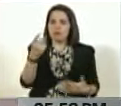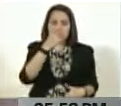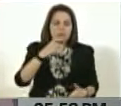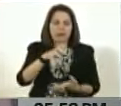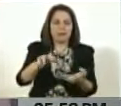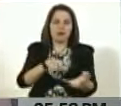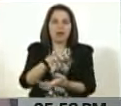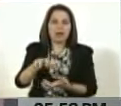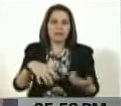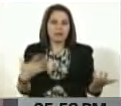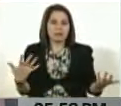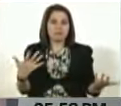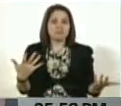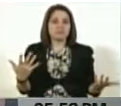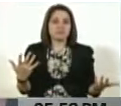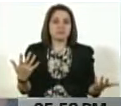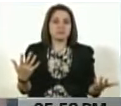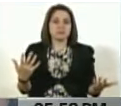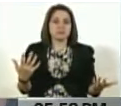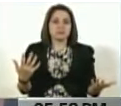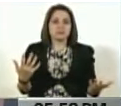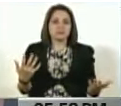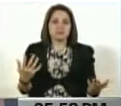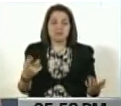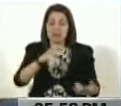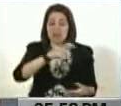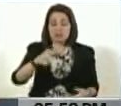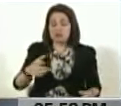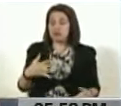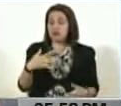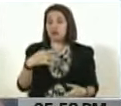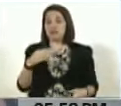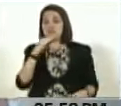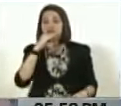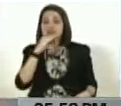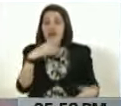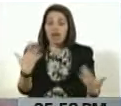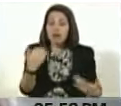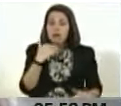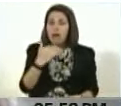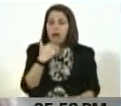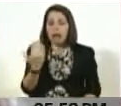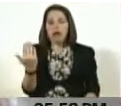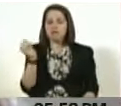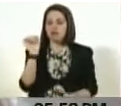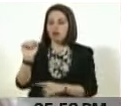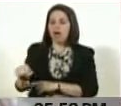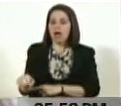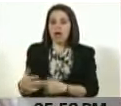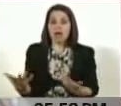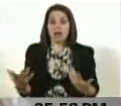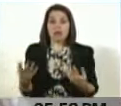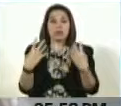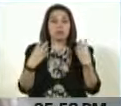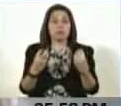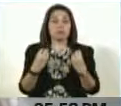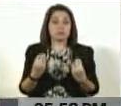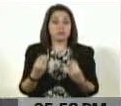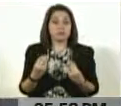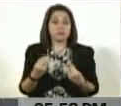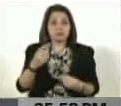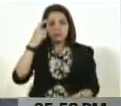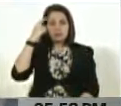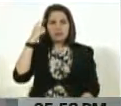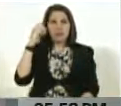recoger ecos por ahí en alguno que esté descontento, que tiene todo el derecho de estar descontento también. Pero sabemos que estas